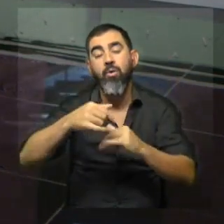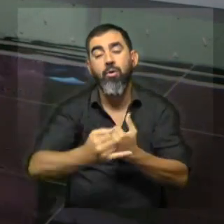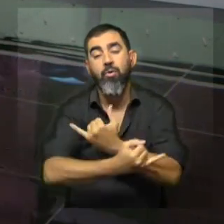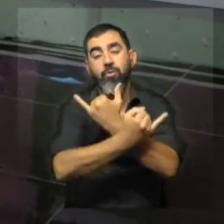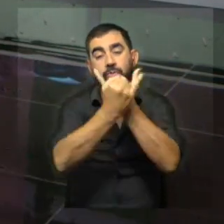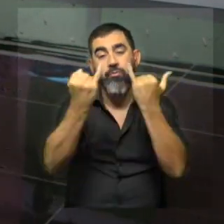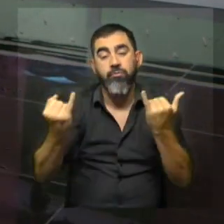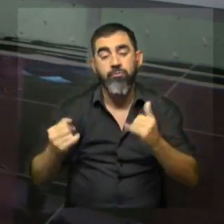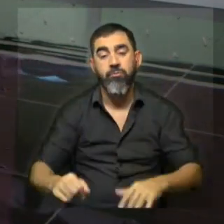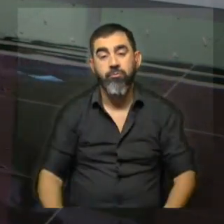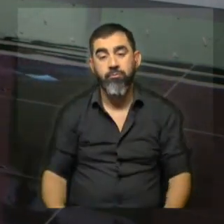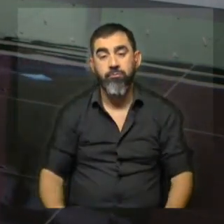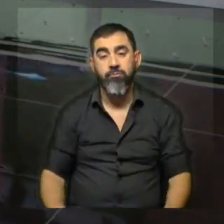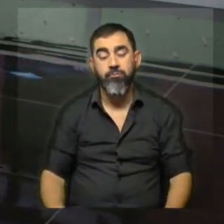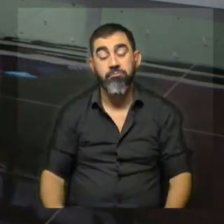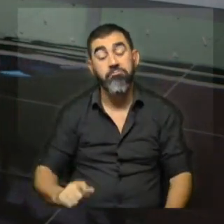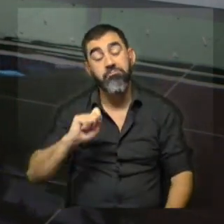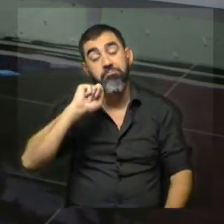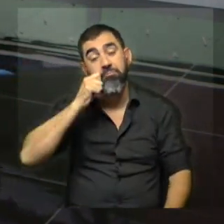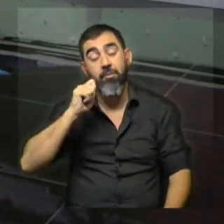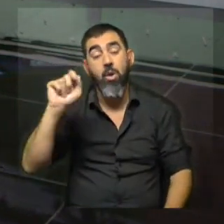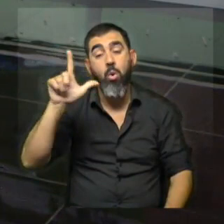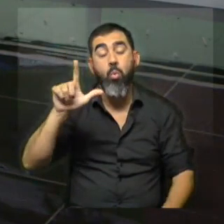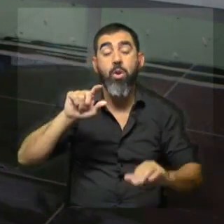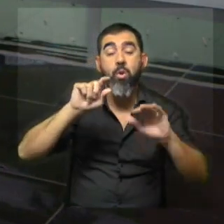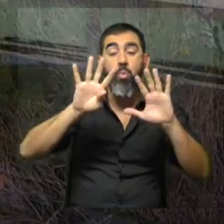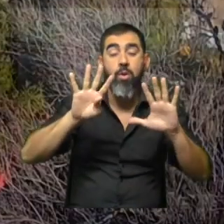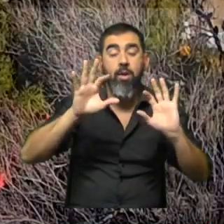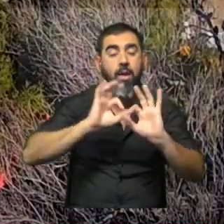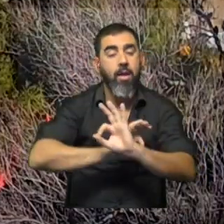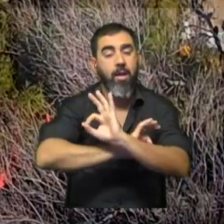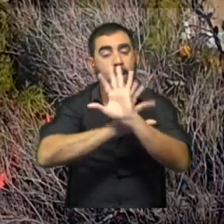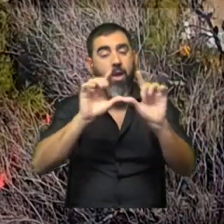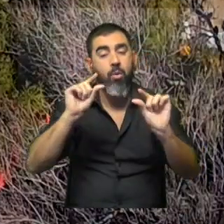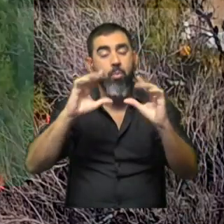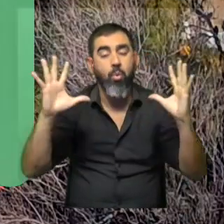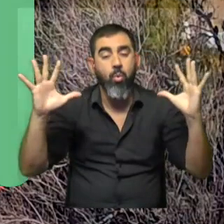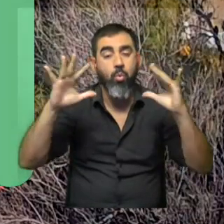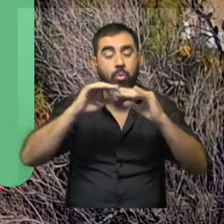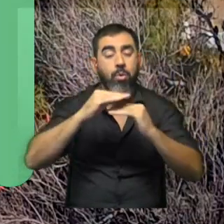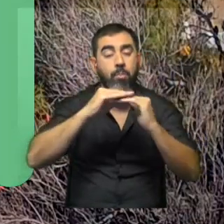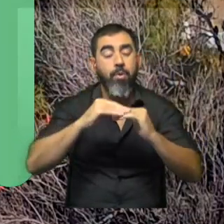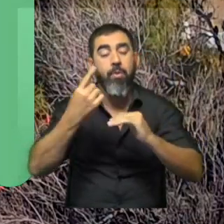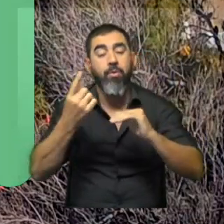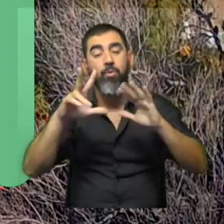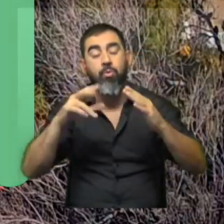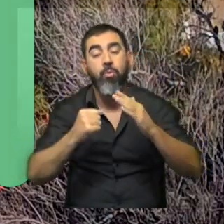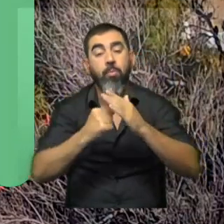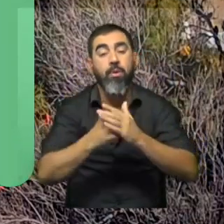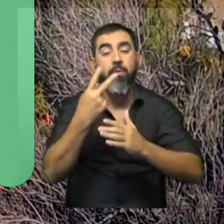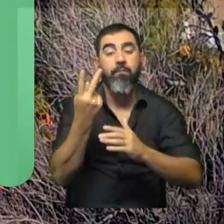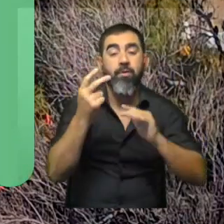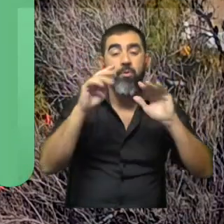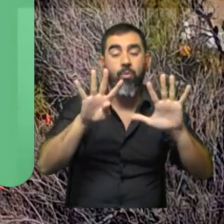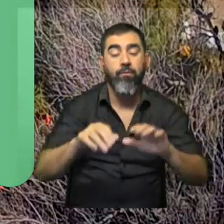que está bastante agradable? Lunes 9, se prevé cielo claro y nuboso con una mínima de 18 y una máxima de